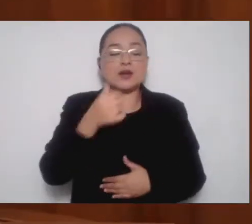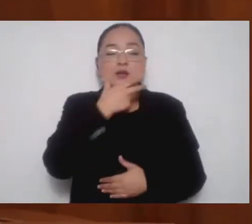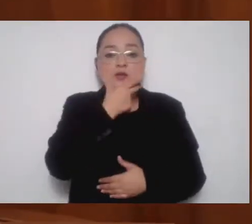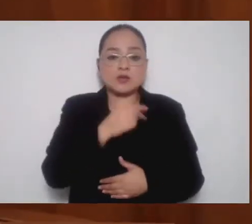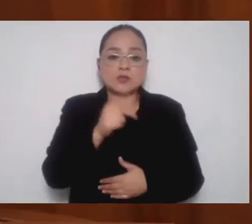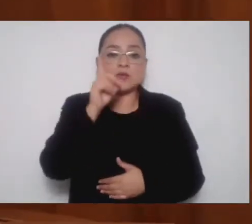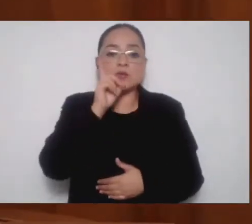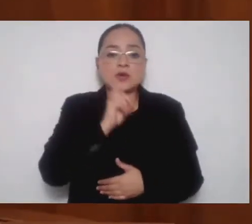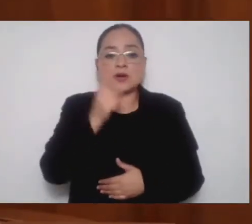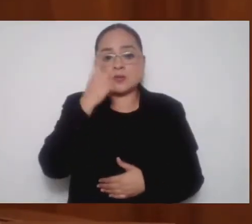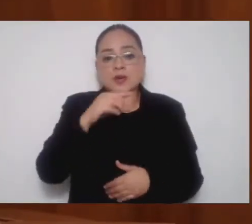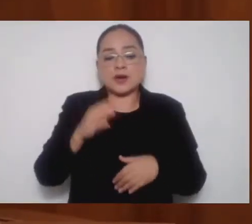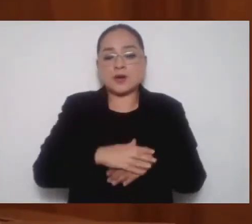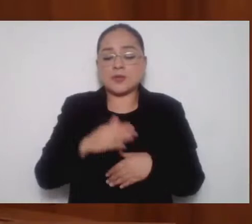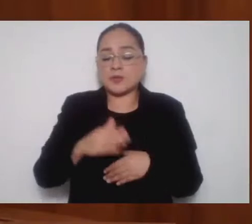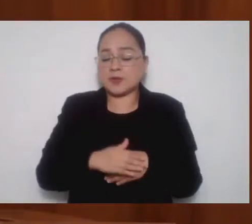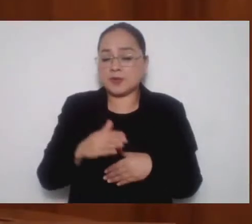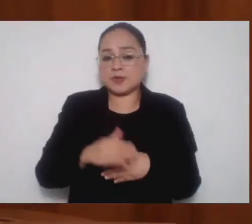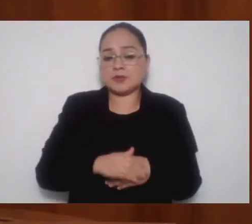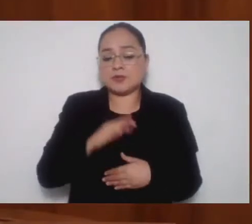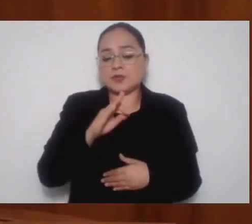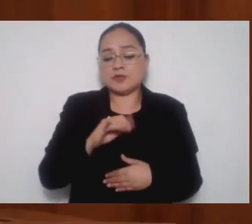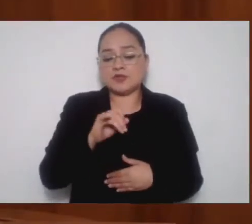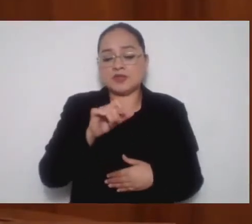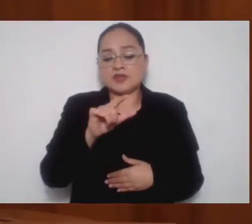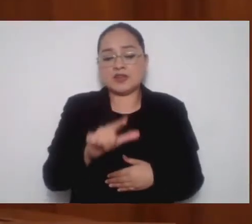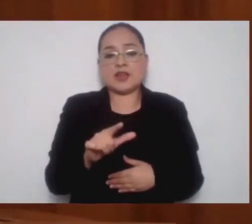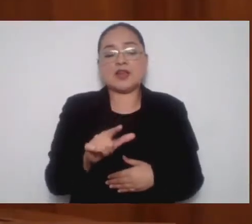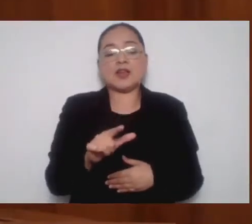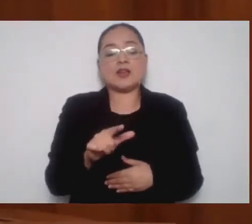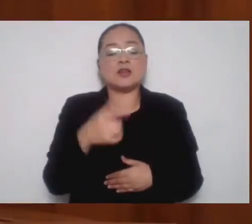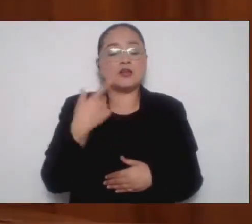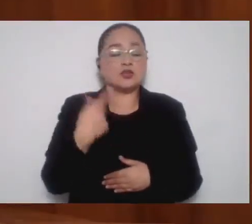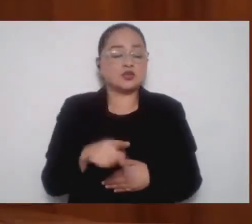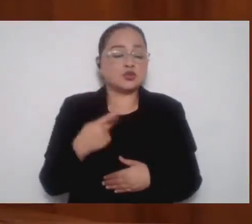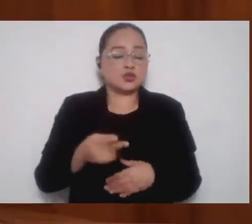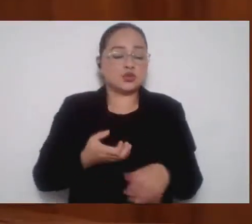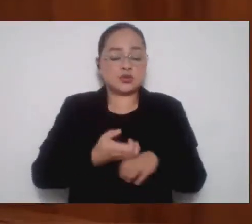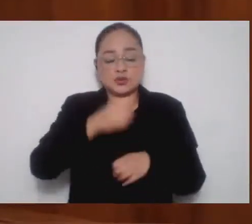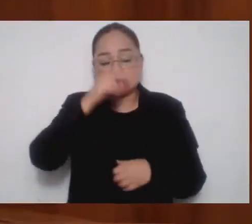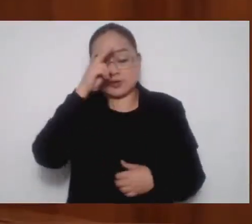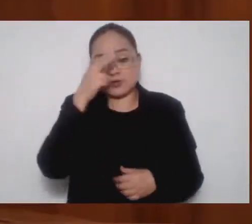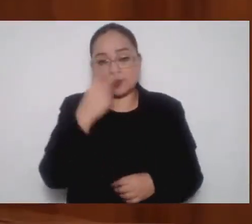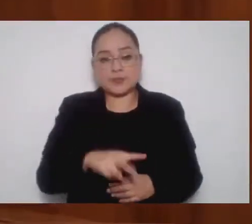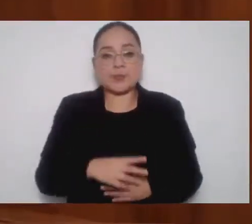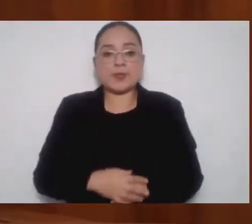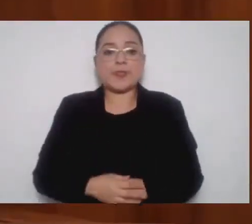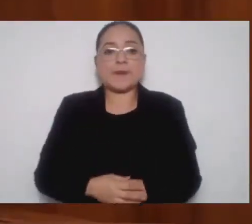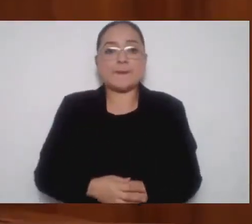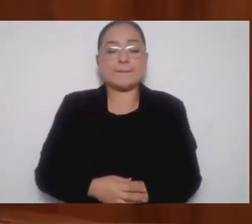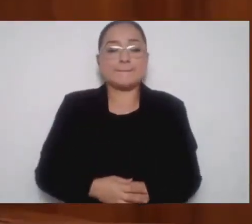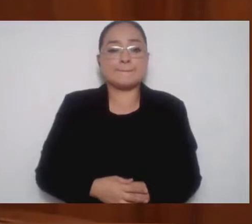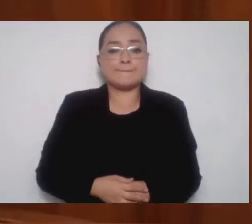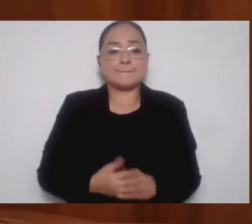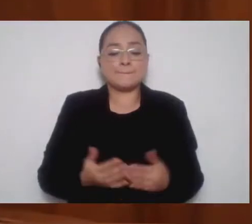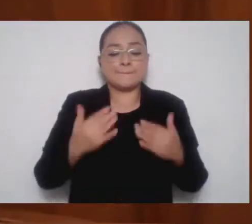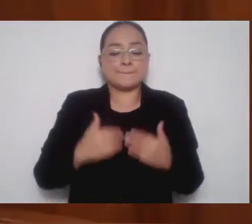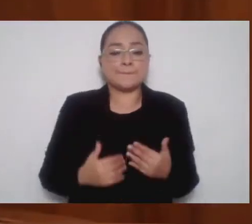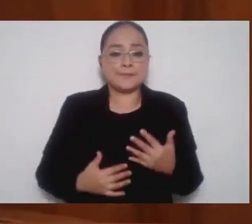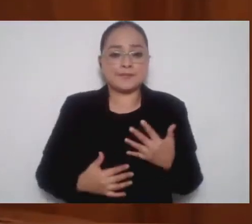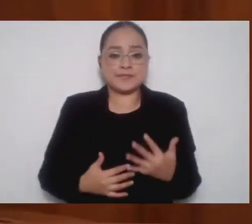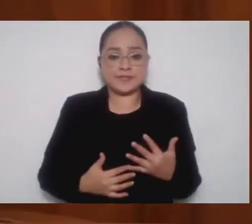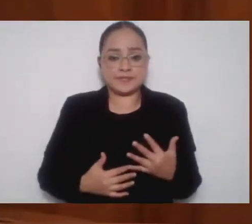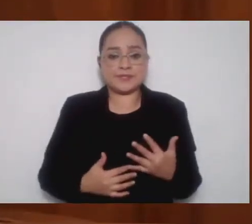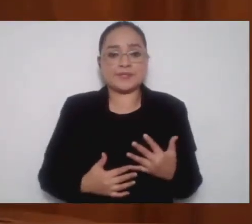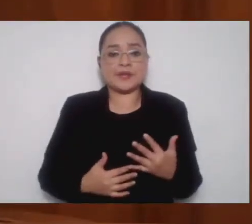o ciudadano para ocupar el cargo de fiscal general de justicia del Estado de México.